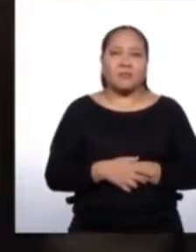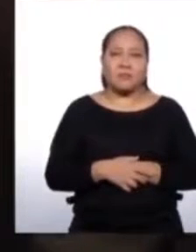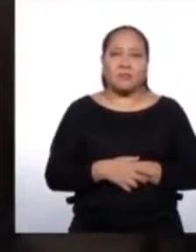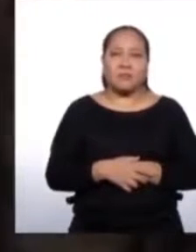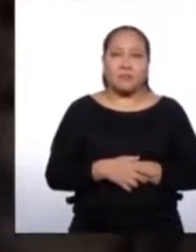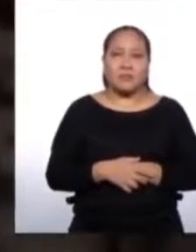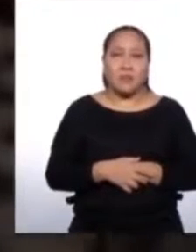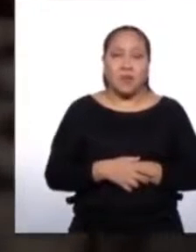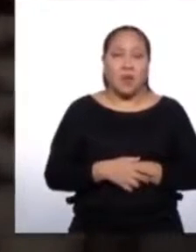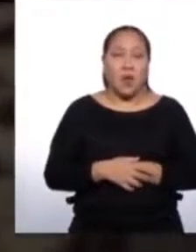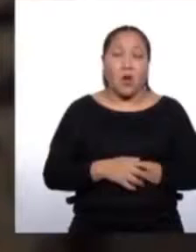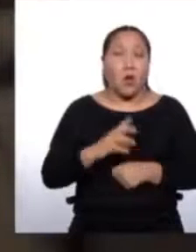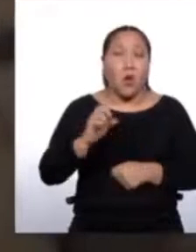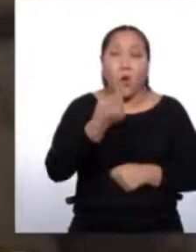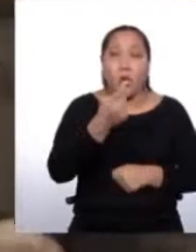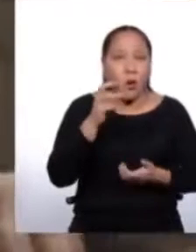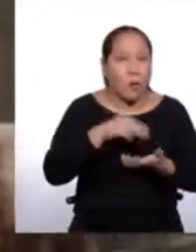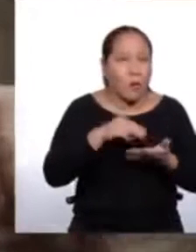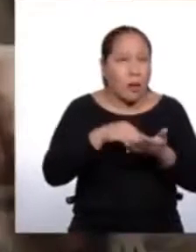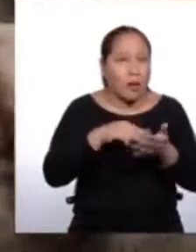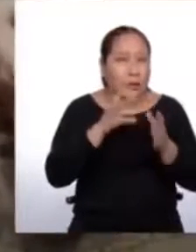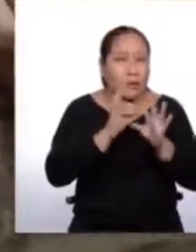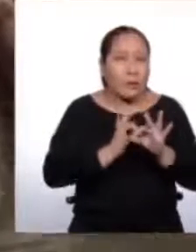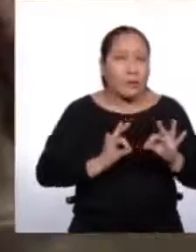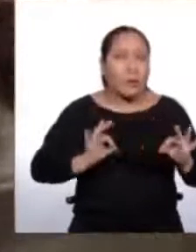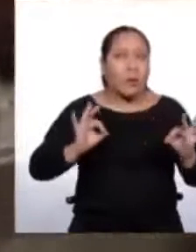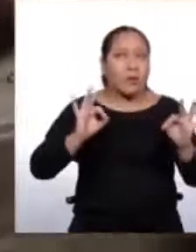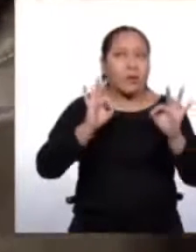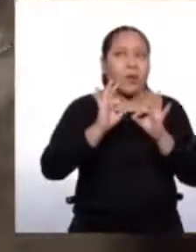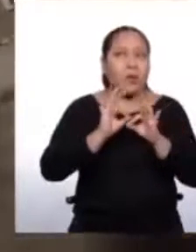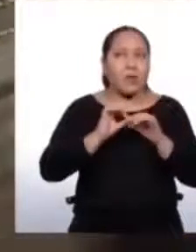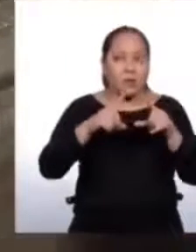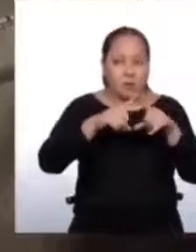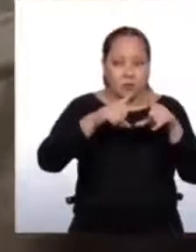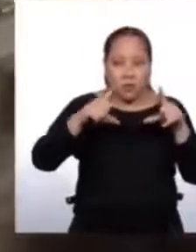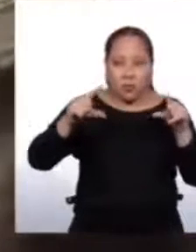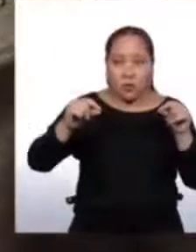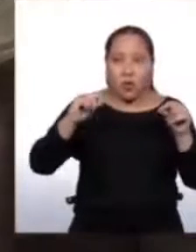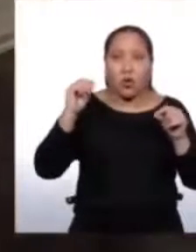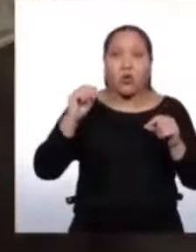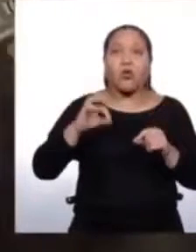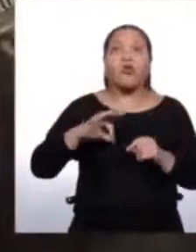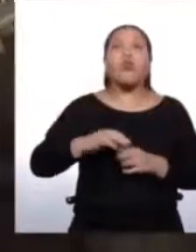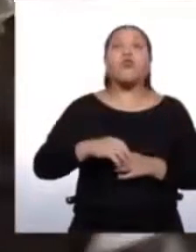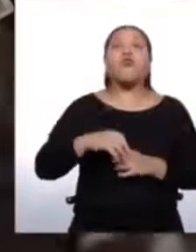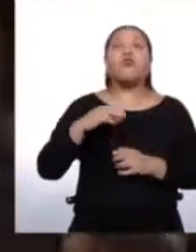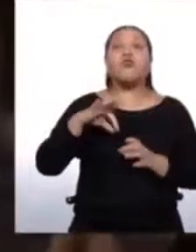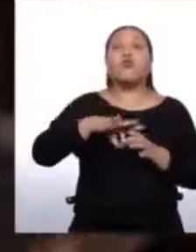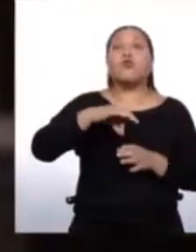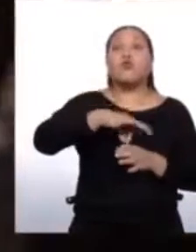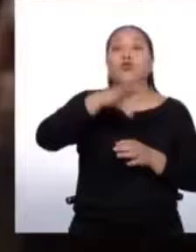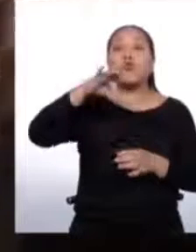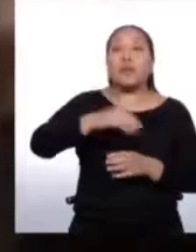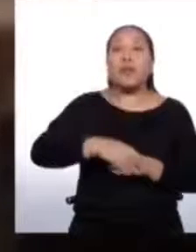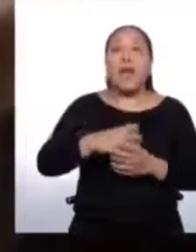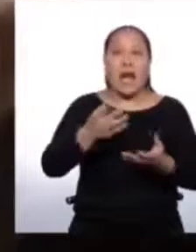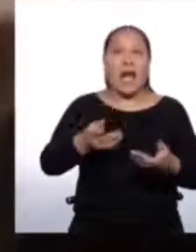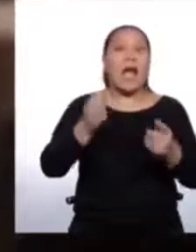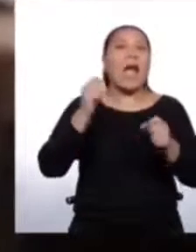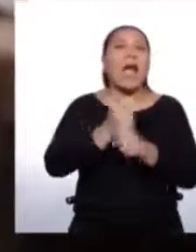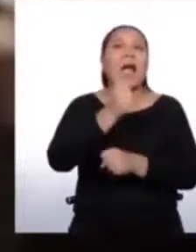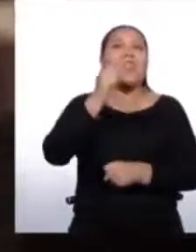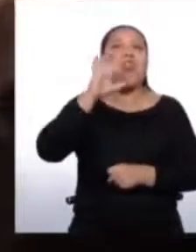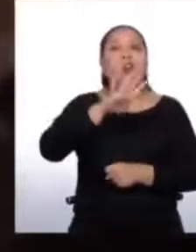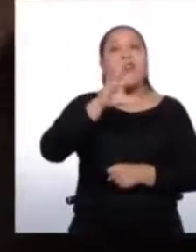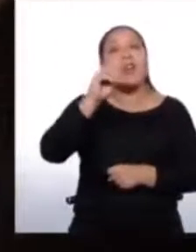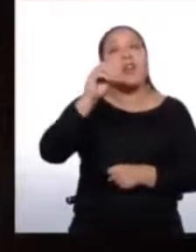El único hecho prominente de su vida fue un terminal que agarró en el sorteo de Fiestas Patrias. Obtuvo 500 soles. Era justo que esto